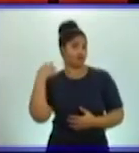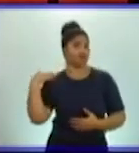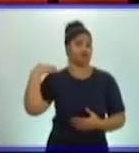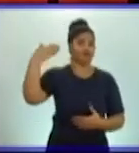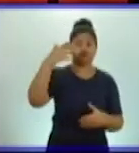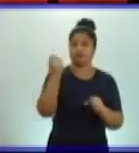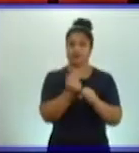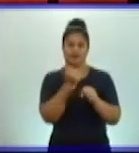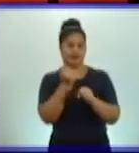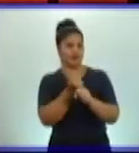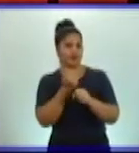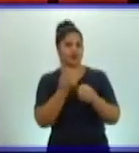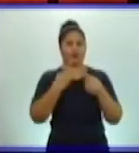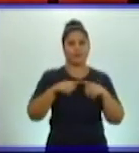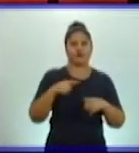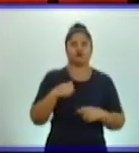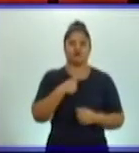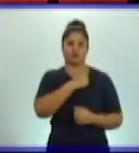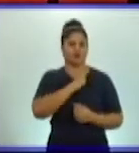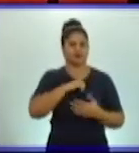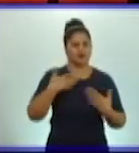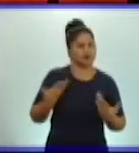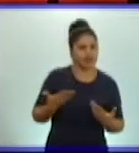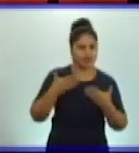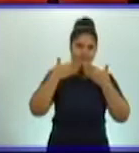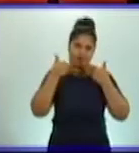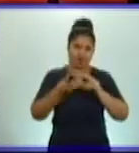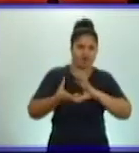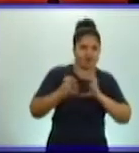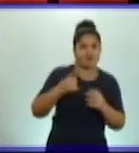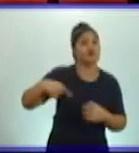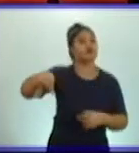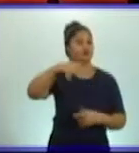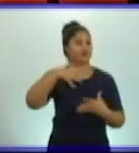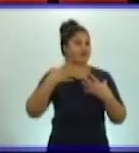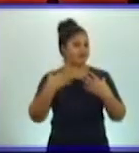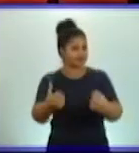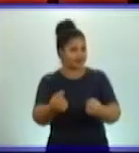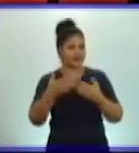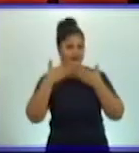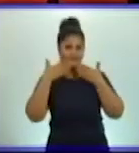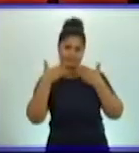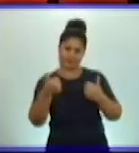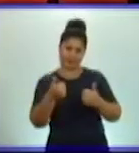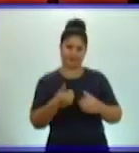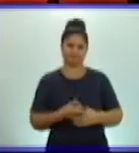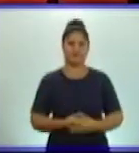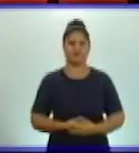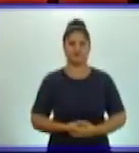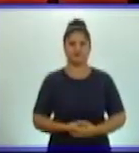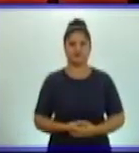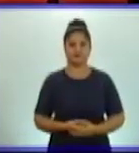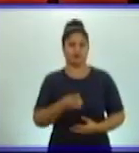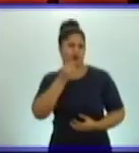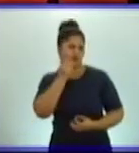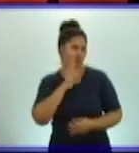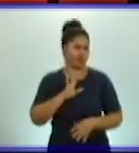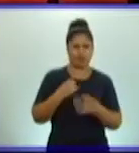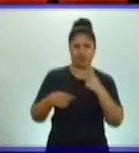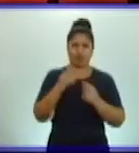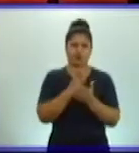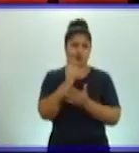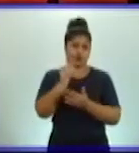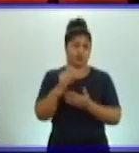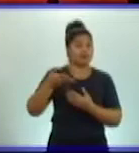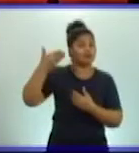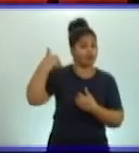ustedes y qué ha pasado incluso con esos estudiantes que en una ocasión ya fueron estudiantes míos, ya alumnos míos. Y realmente